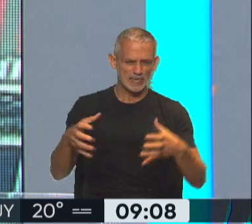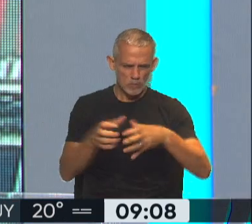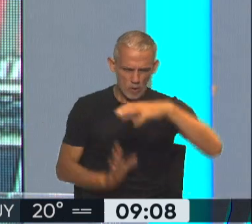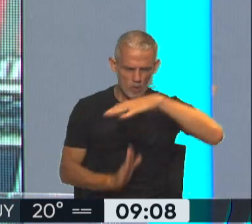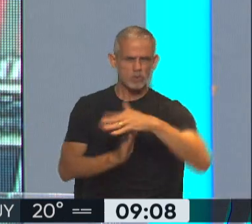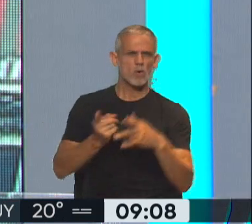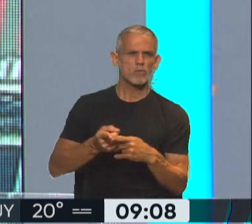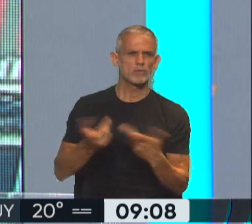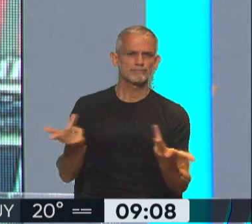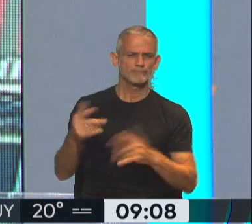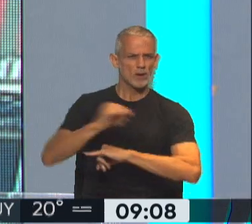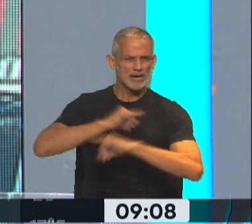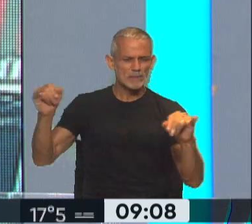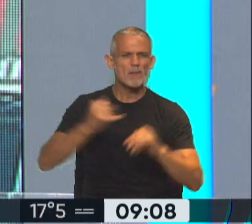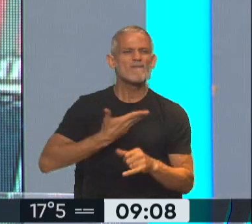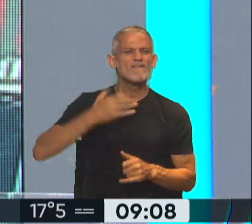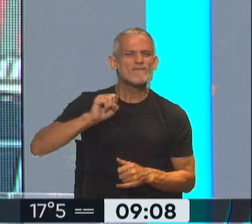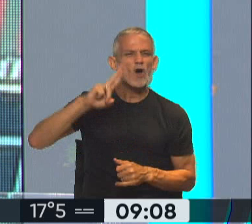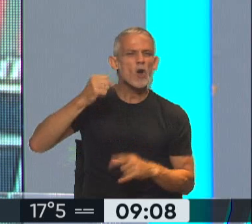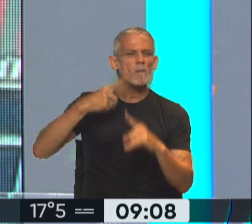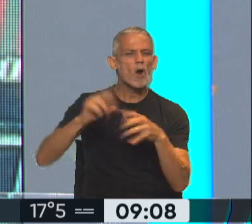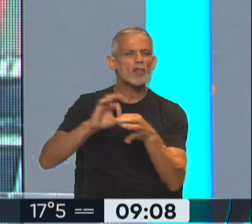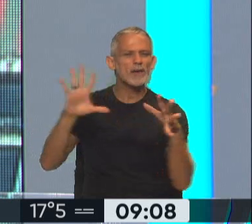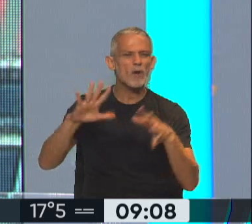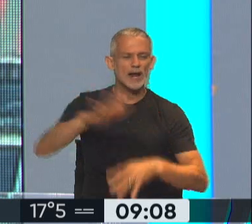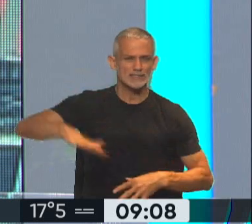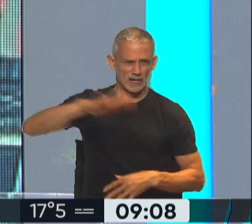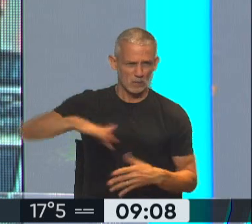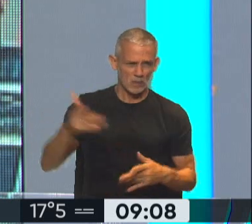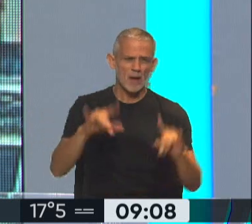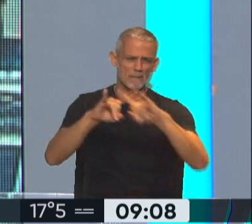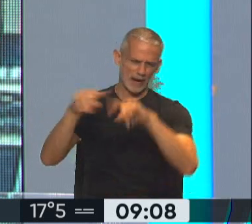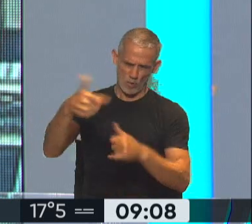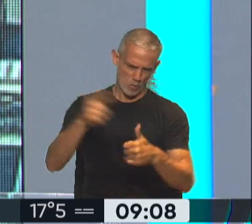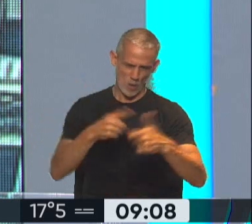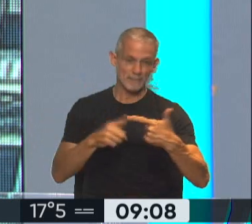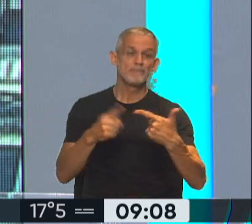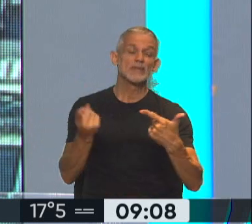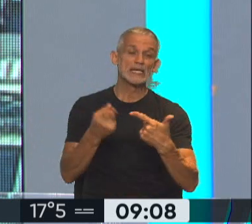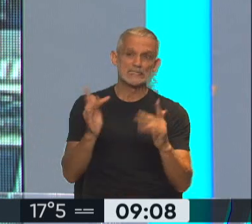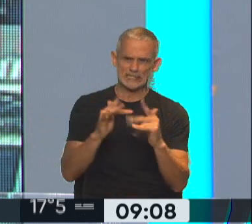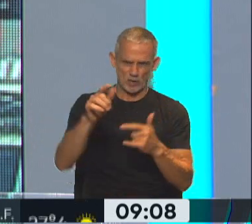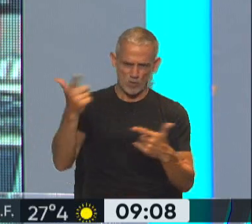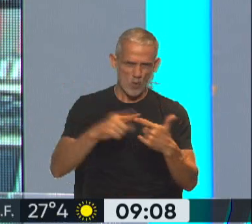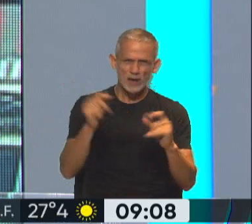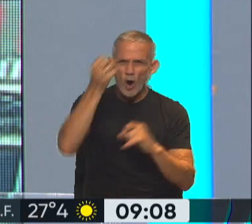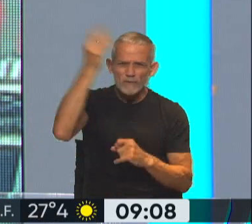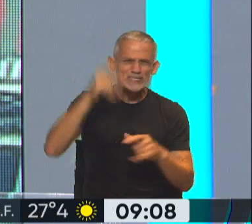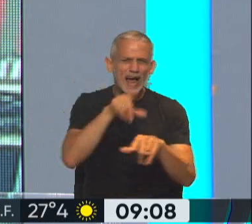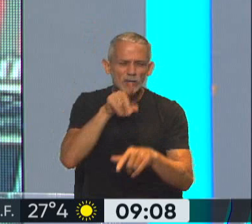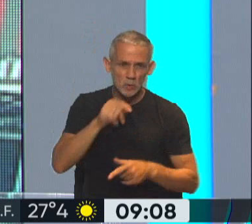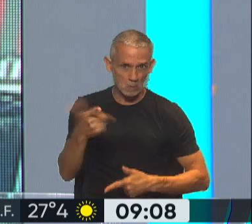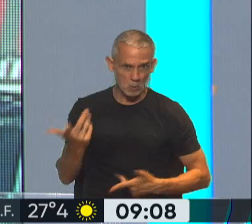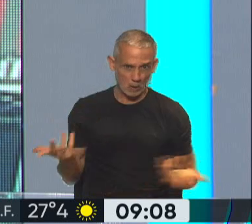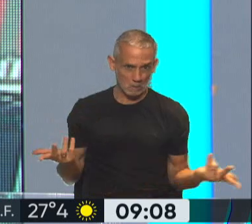este llamado que se llama foro por la democracia en la región no tiene página web no tiene ningún sitio oficial ni cuenta de Twitter